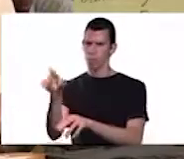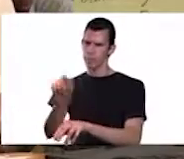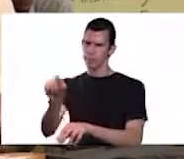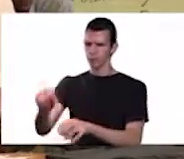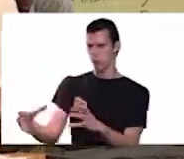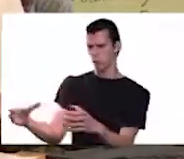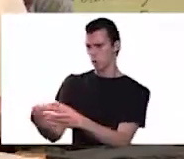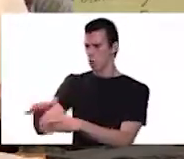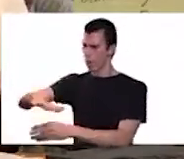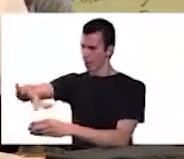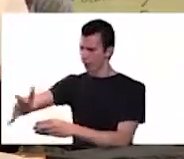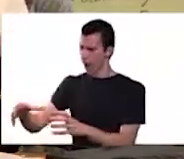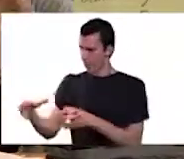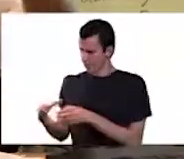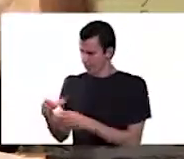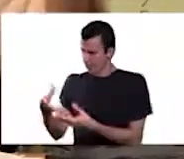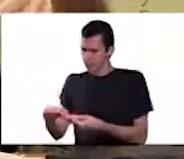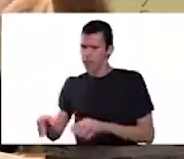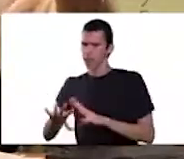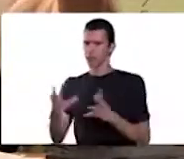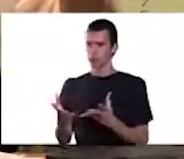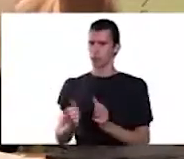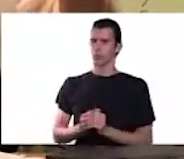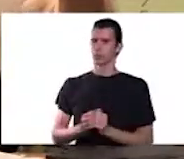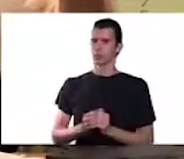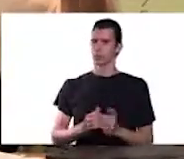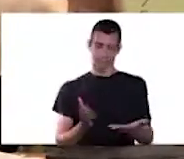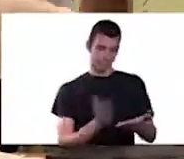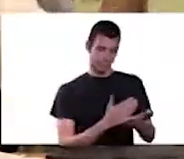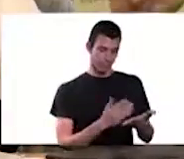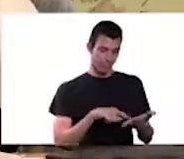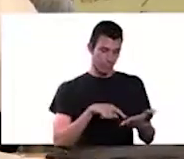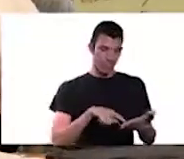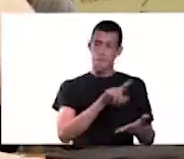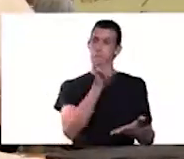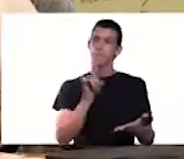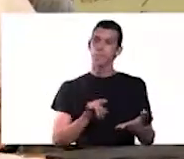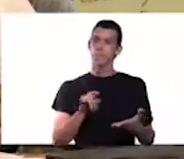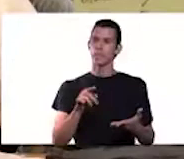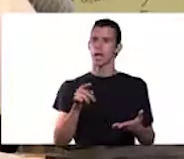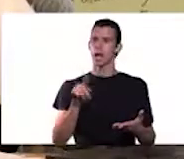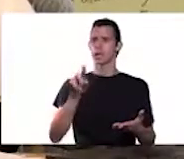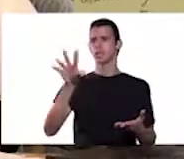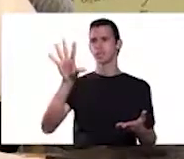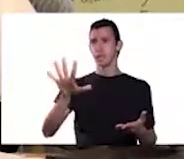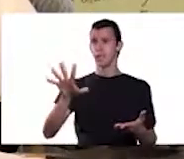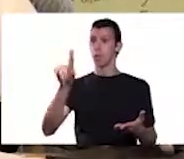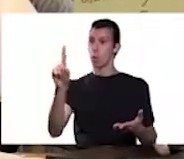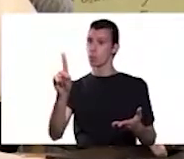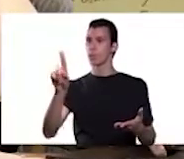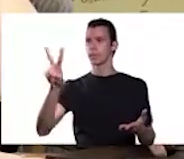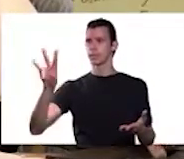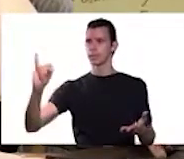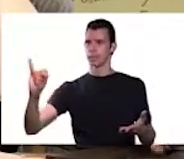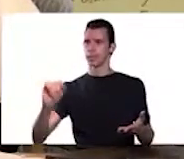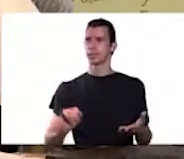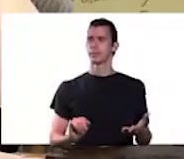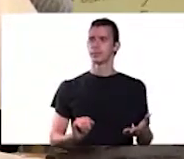25 y 26 del libro. Ambas hablan de las leyes de la envoltura